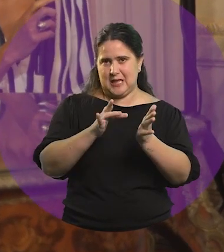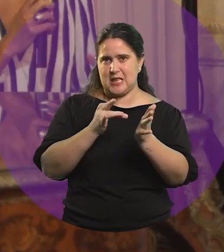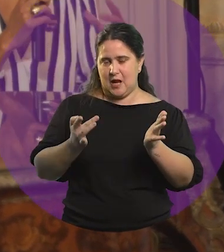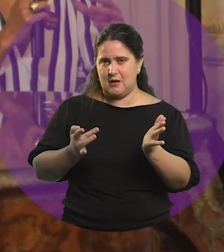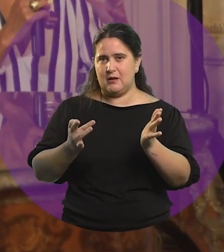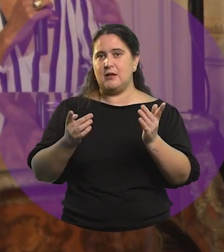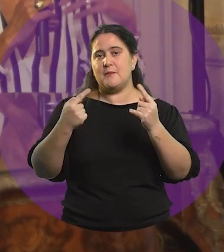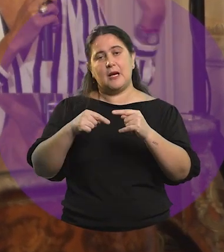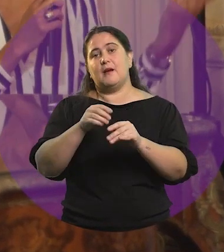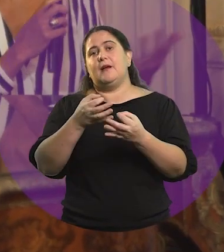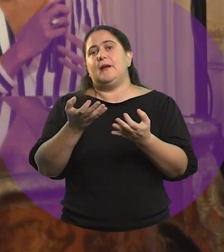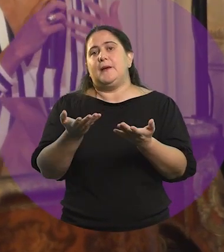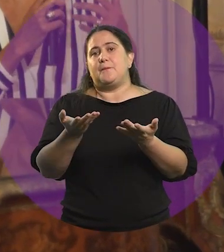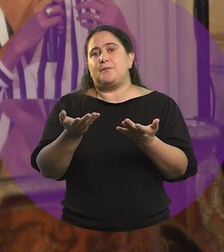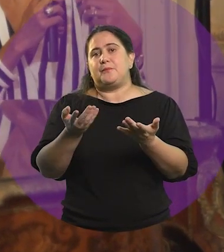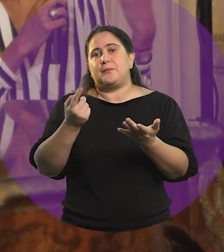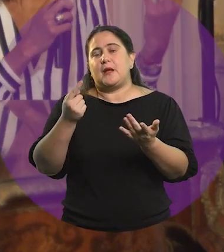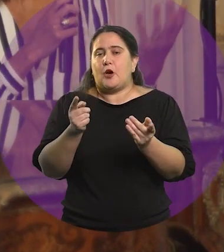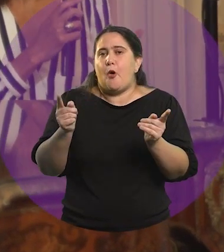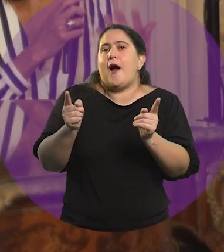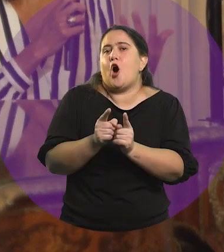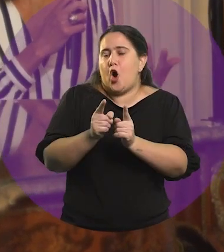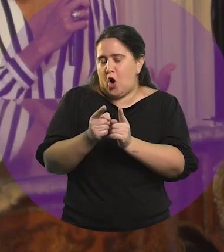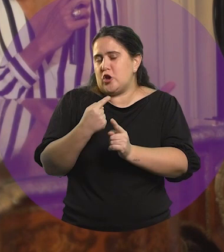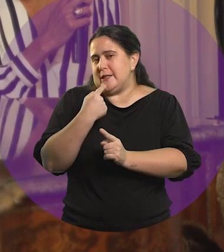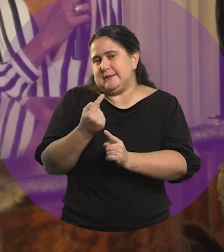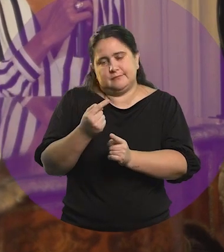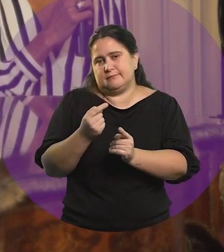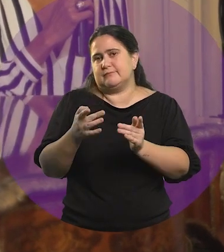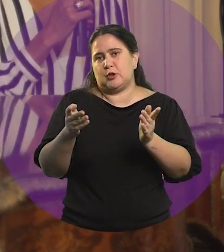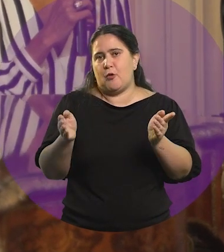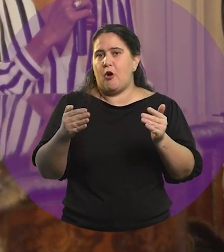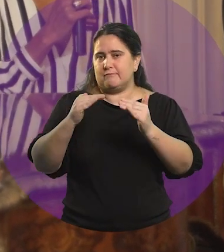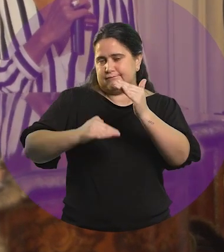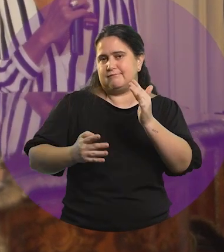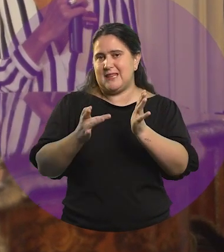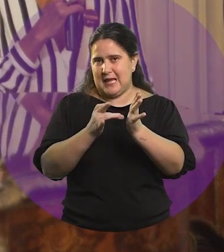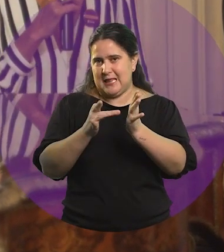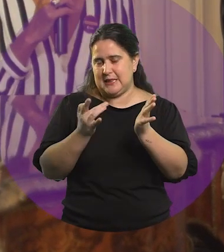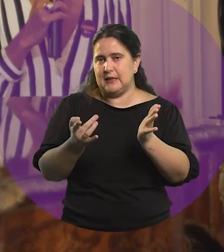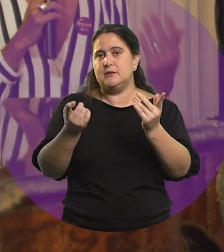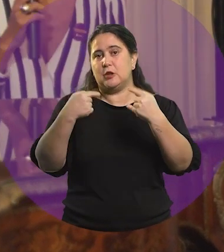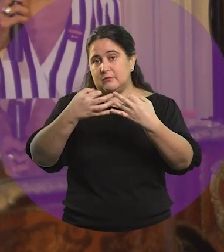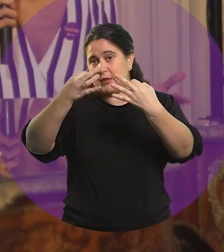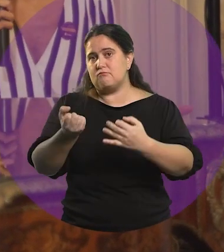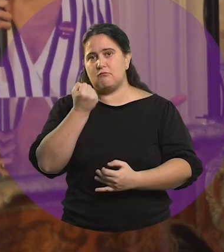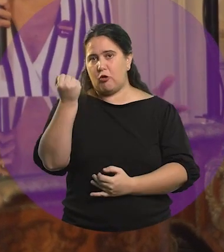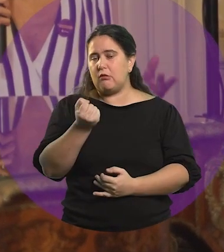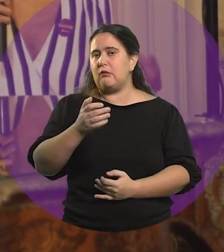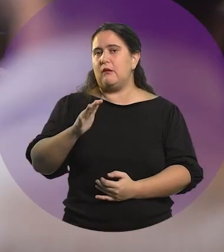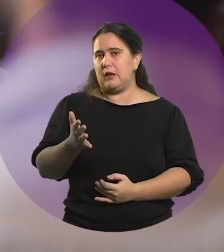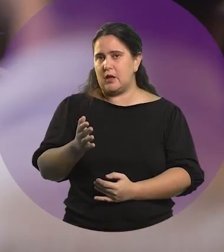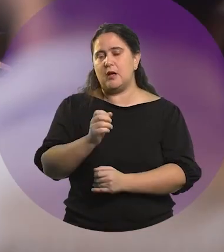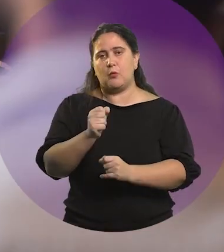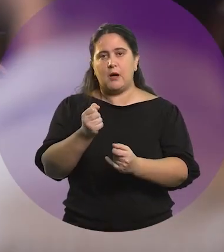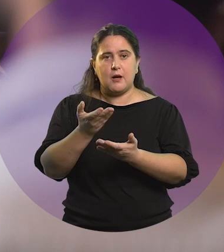digital, para intentar sintetizar de alguna manera todas estas dimensiones. Lo que nos parece fundamental